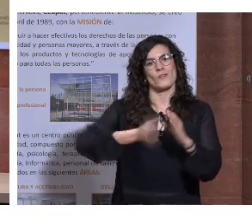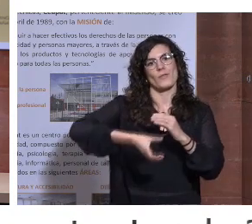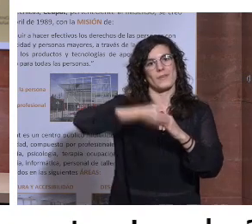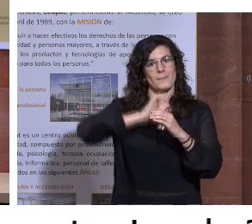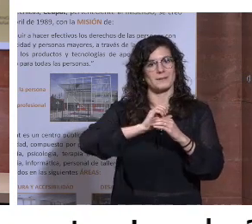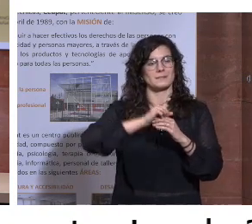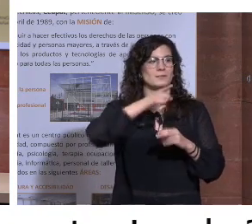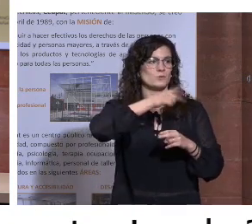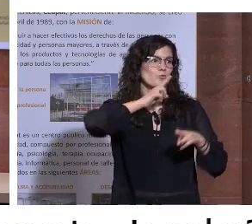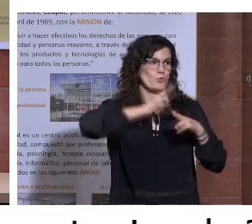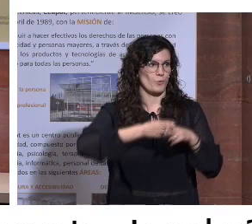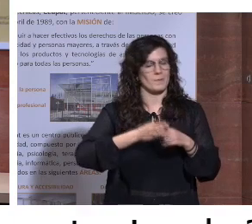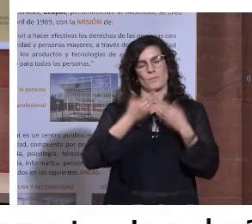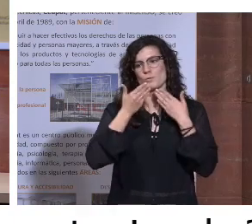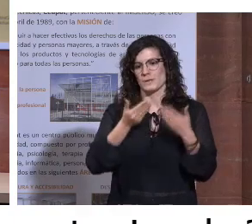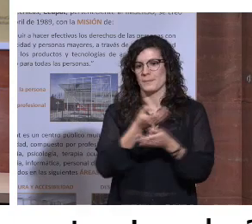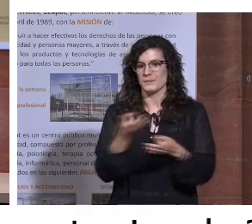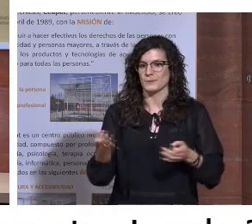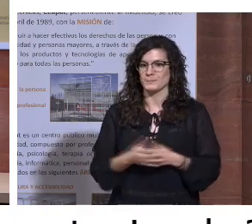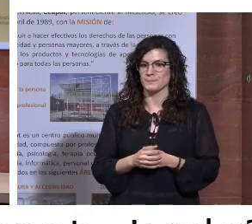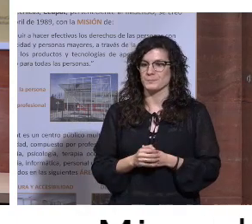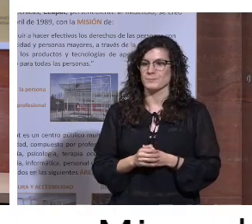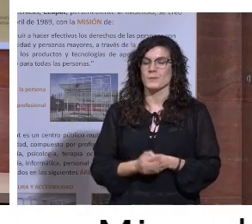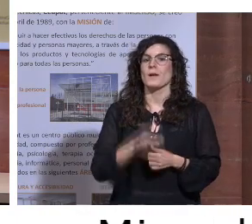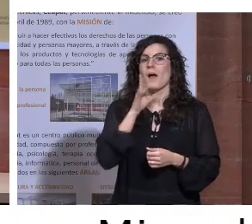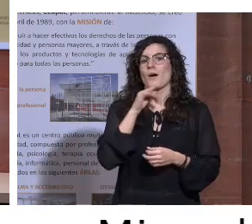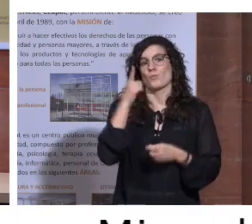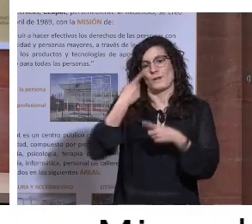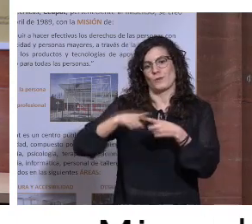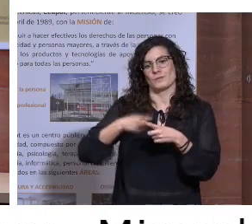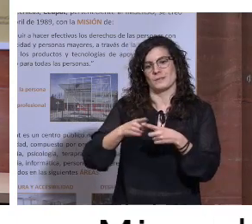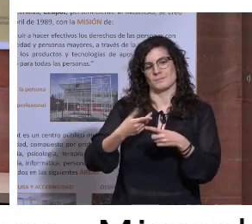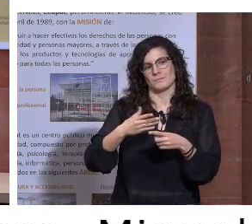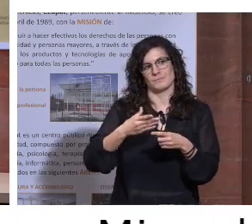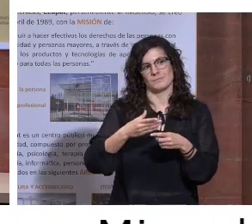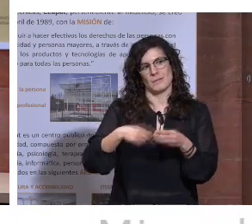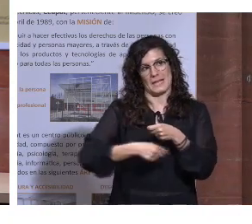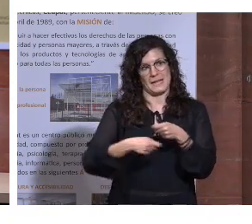tu nombre, Miguel Ángel. Perfecto. Pues vamos a hacer una cosa, sujétame la carta.